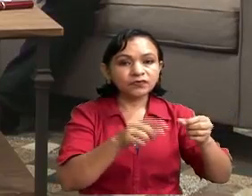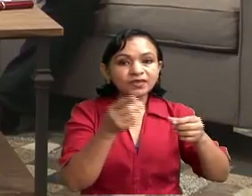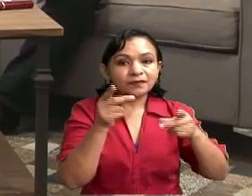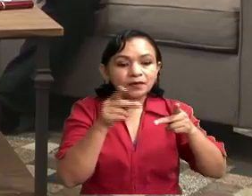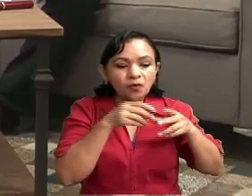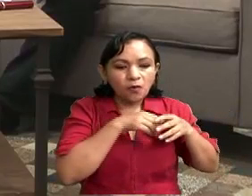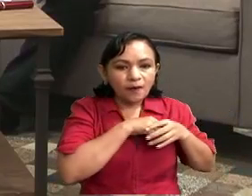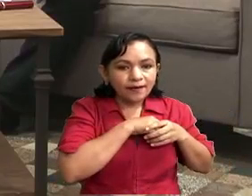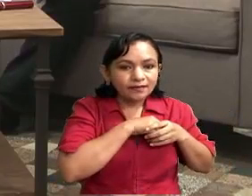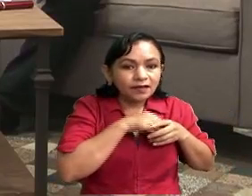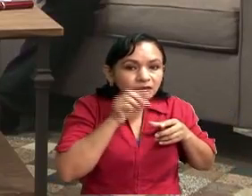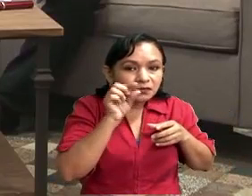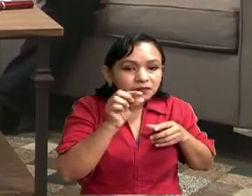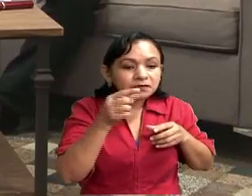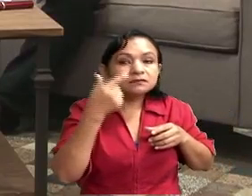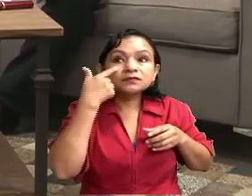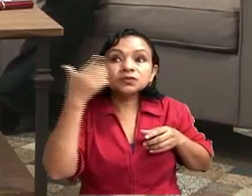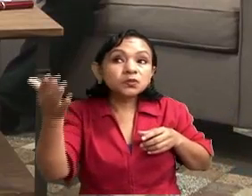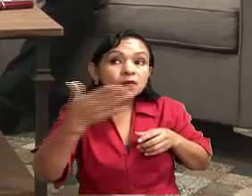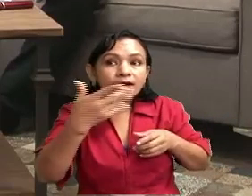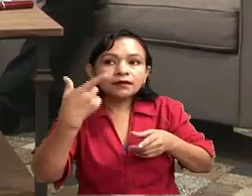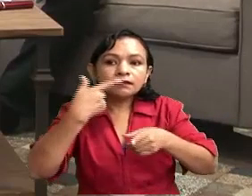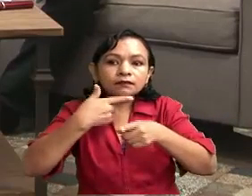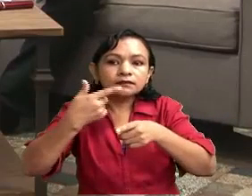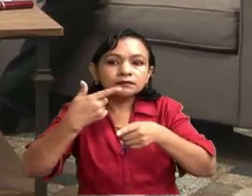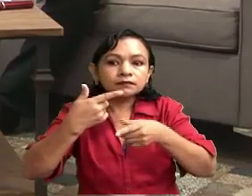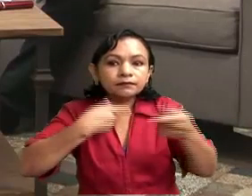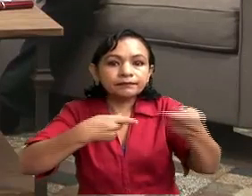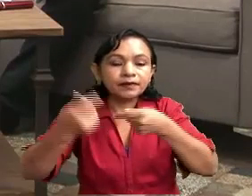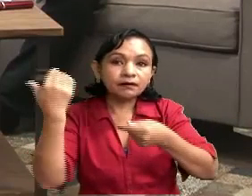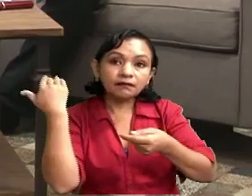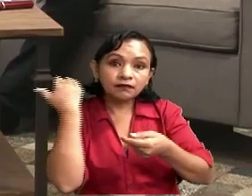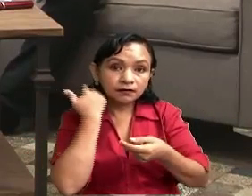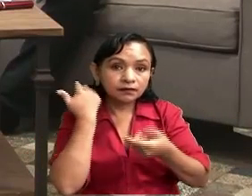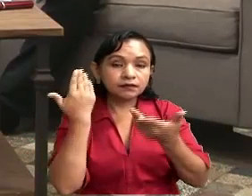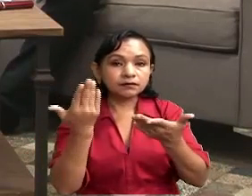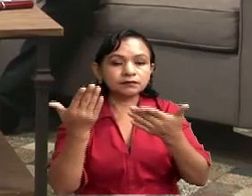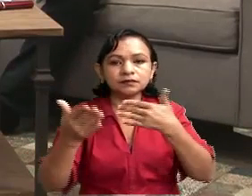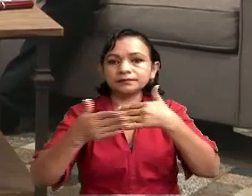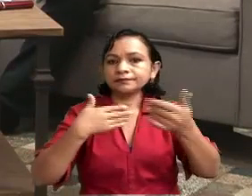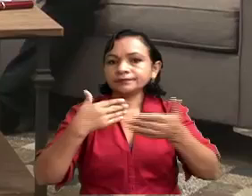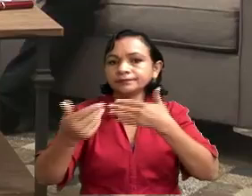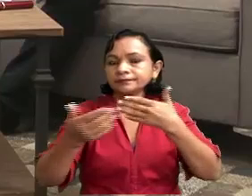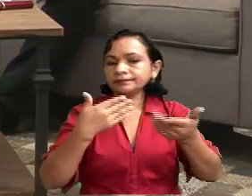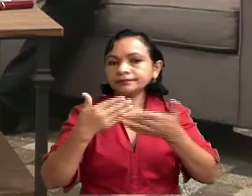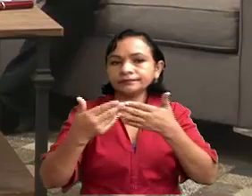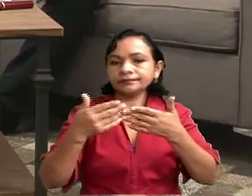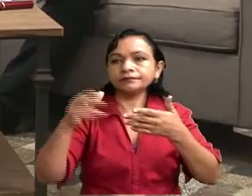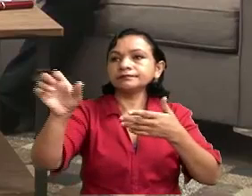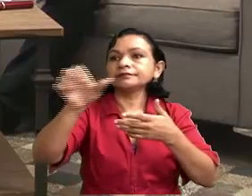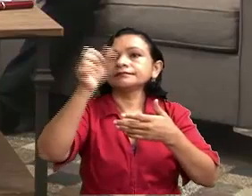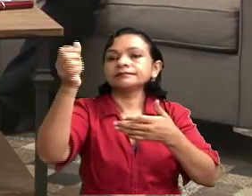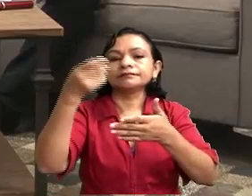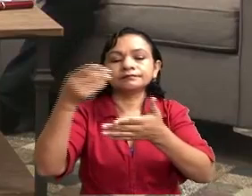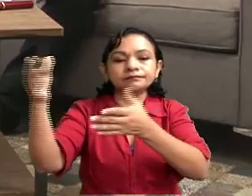ellos. Okay, entonces, entonces vos metés para que evitar que se